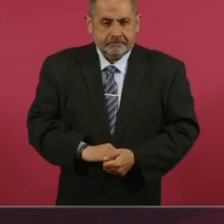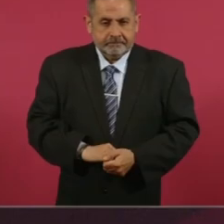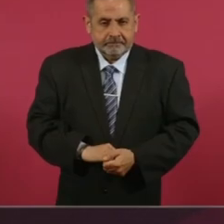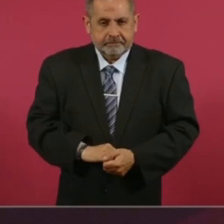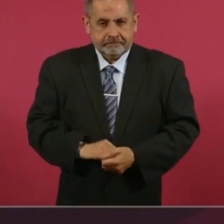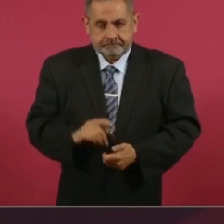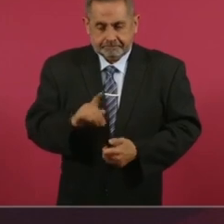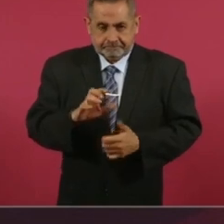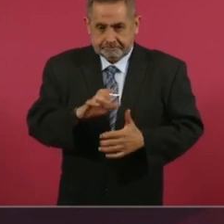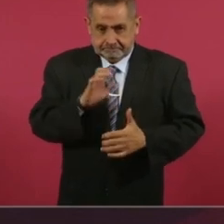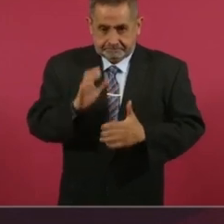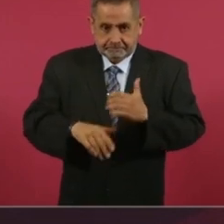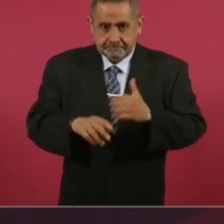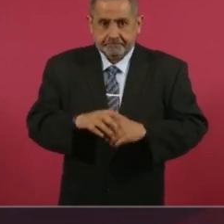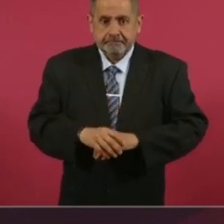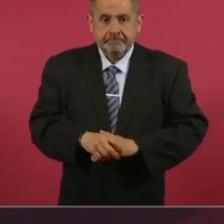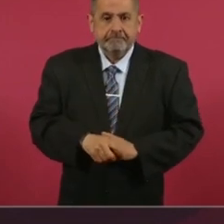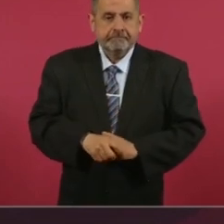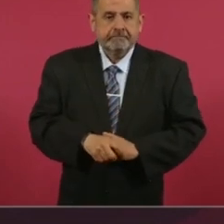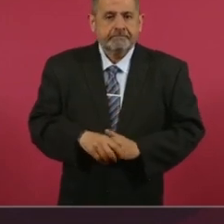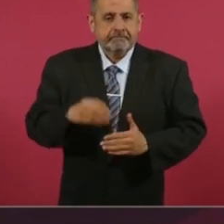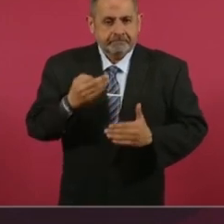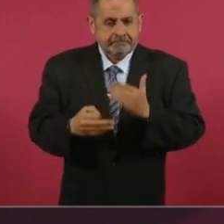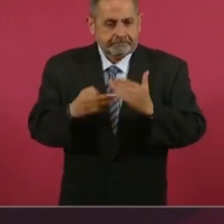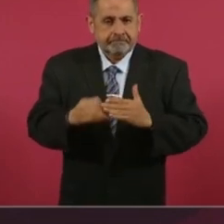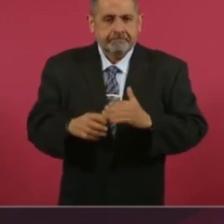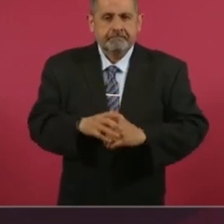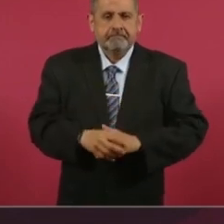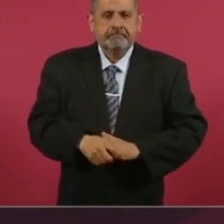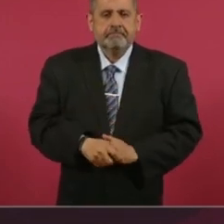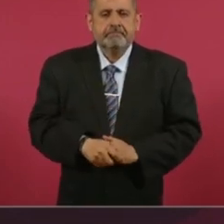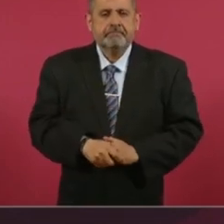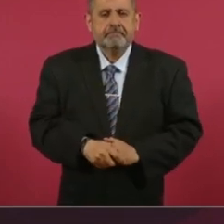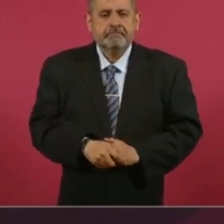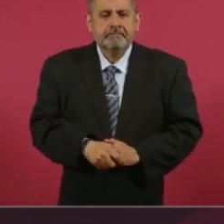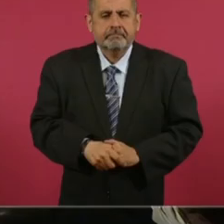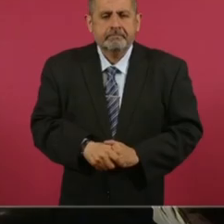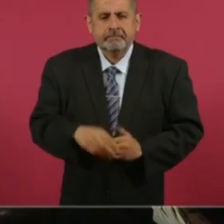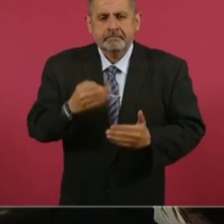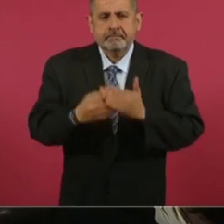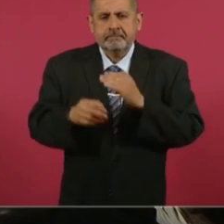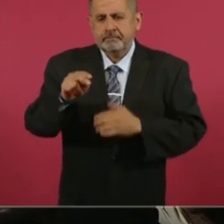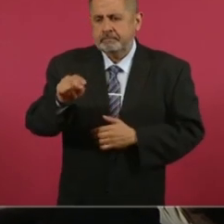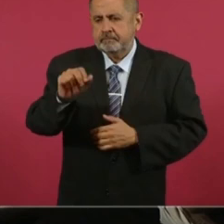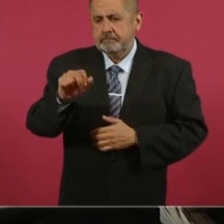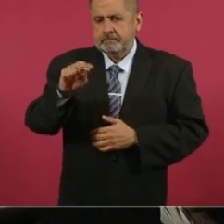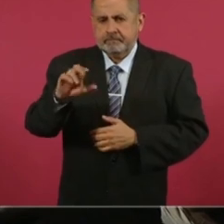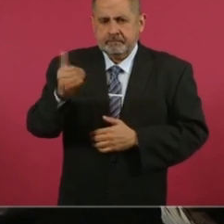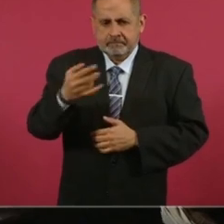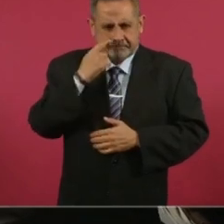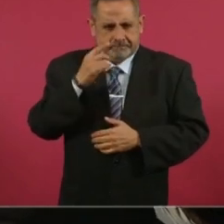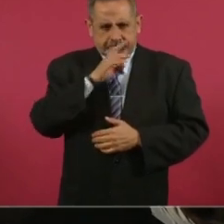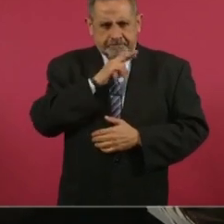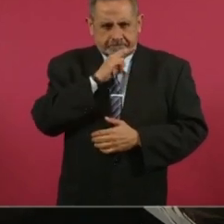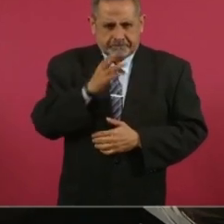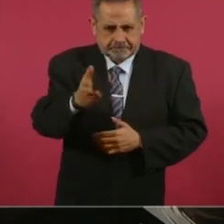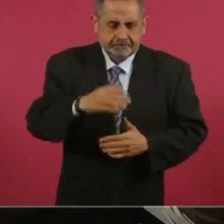vamos a terminar. Nos falta. Falta Nancy. Vámonos, Nancy.